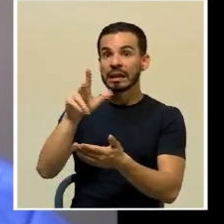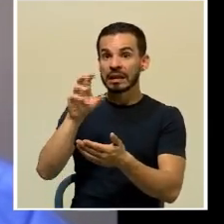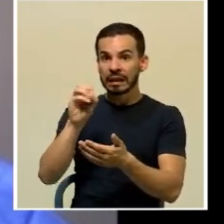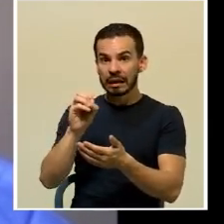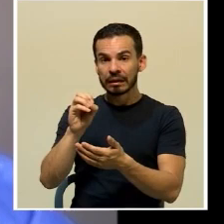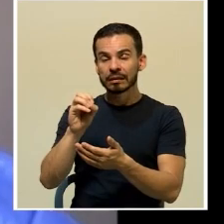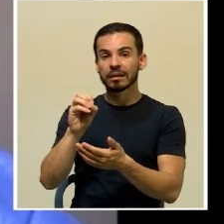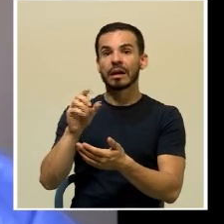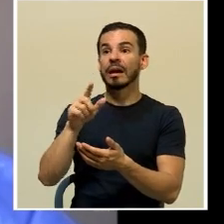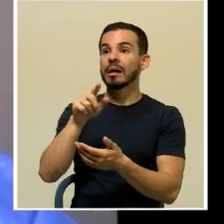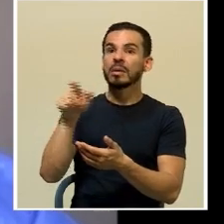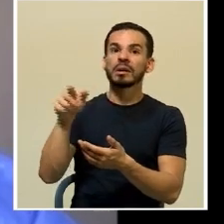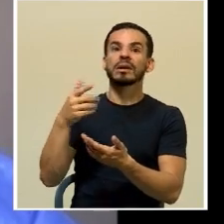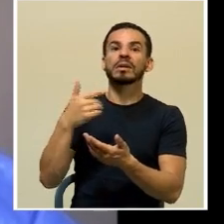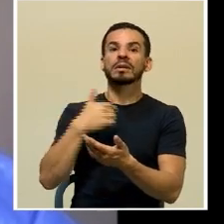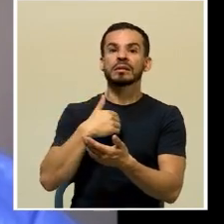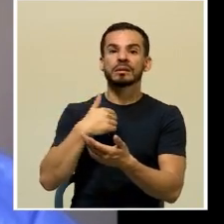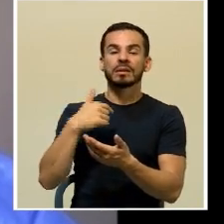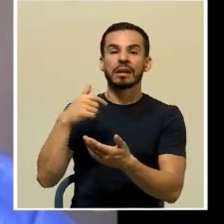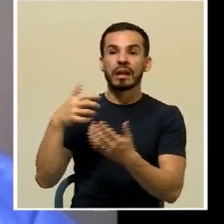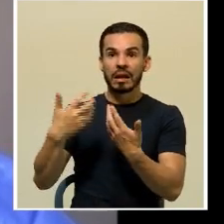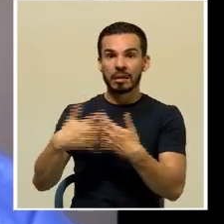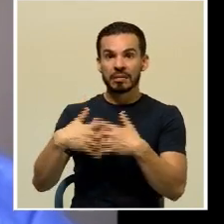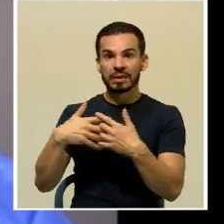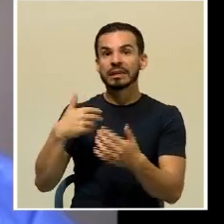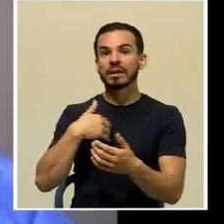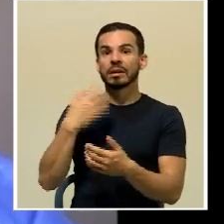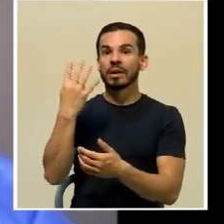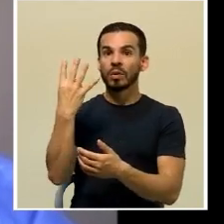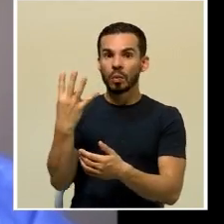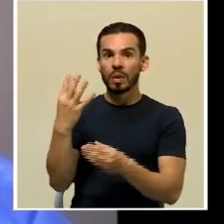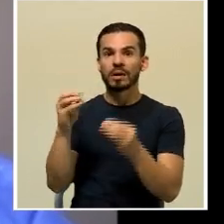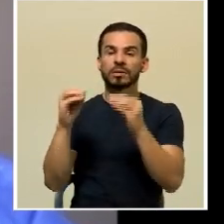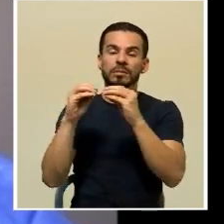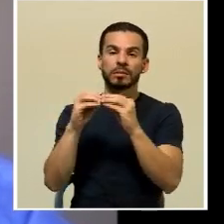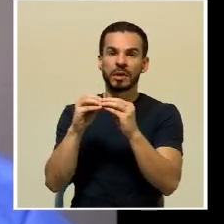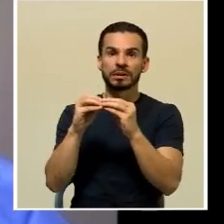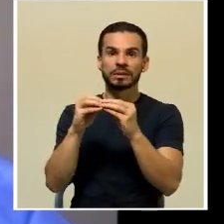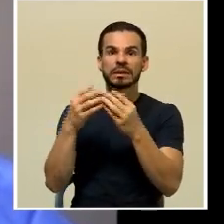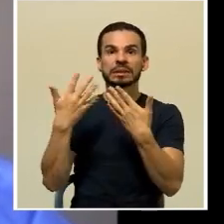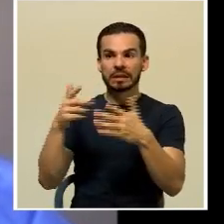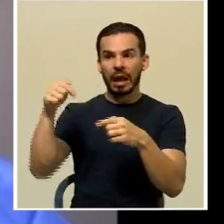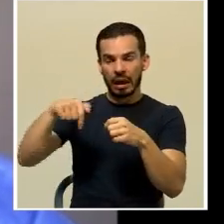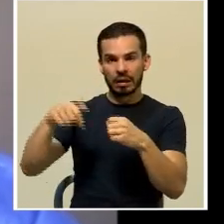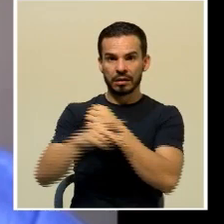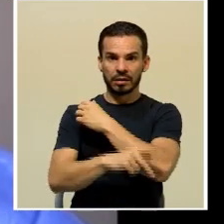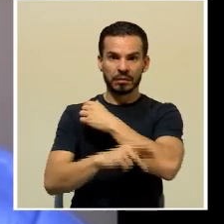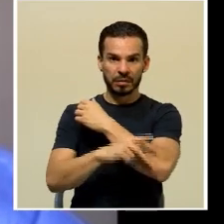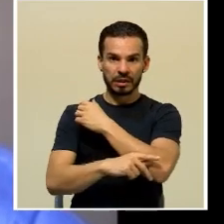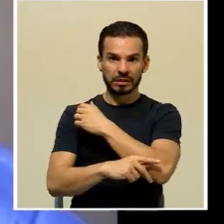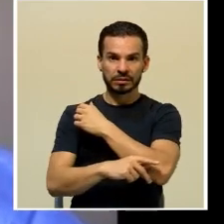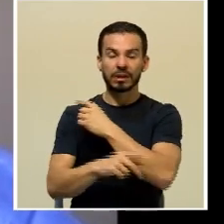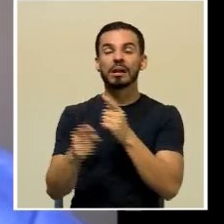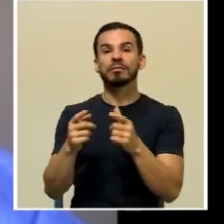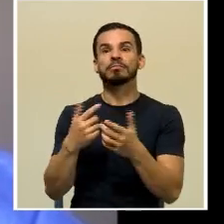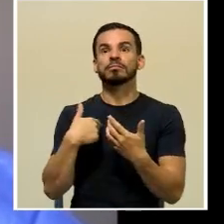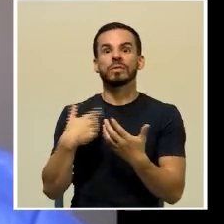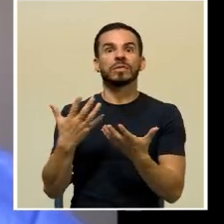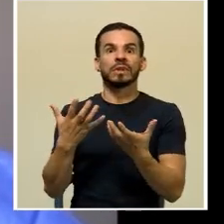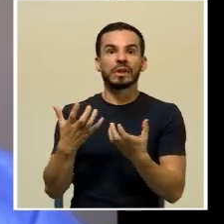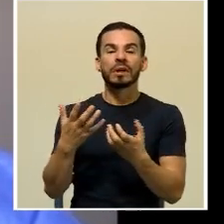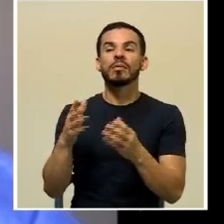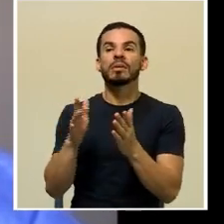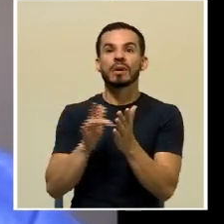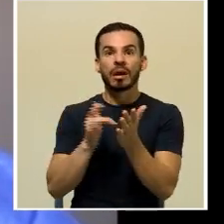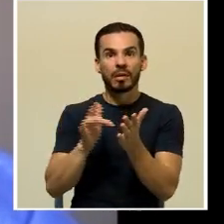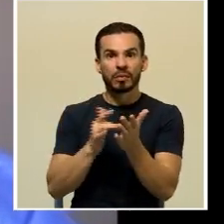30 ventiladores y en estos momentos la empresa tiene 4 ventiladores adicionales ya en el país. Entonces en ese momento